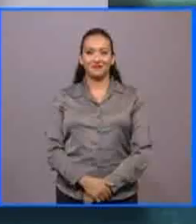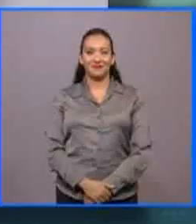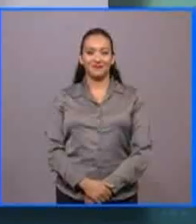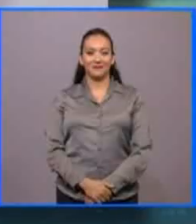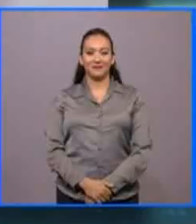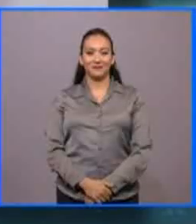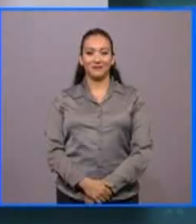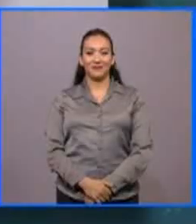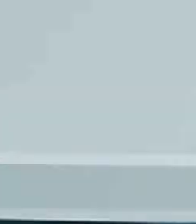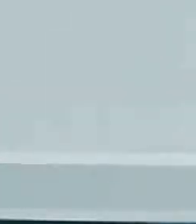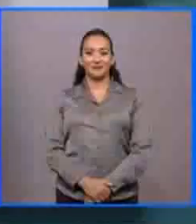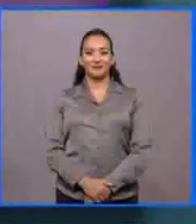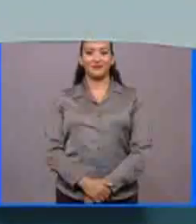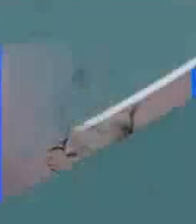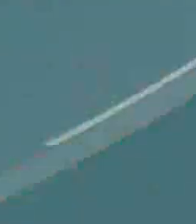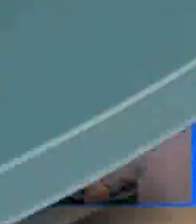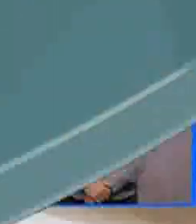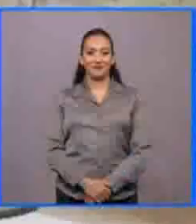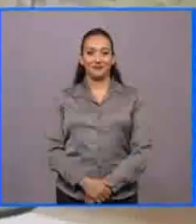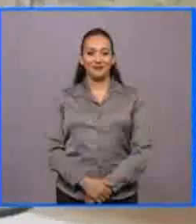Daza.